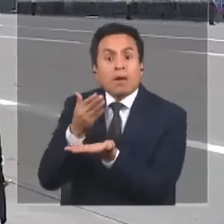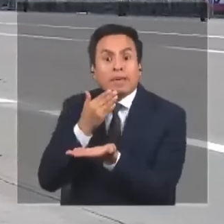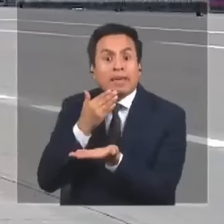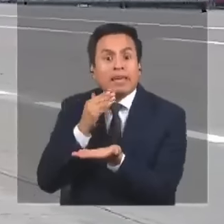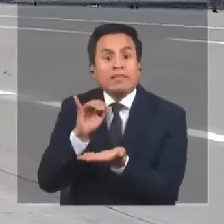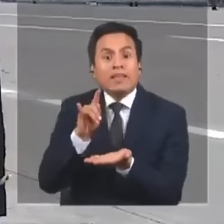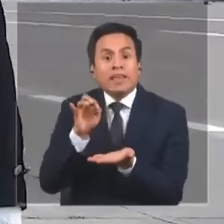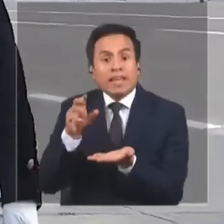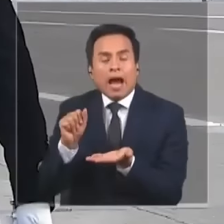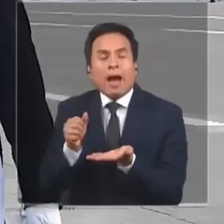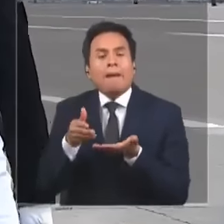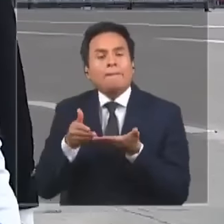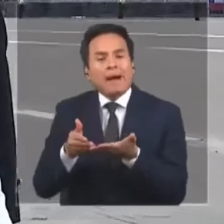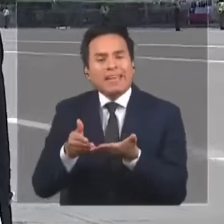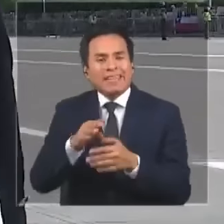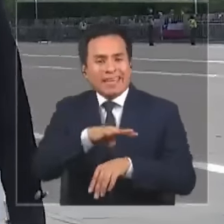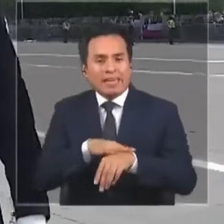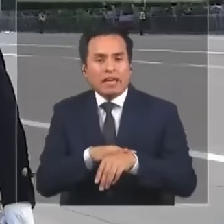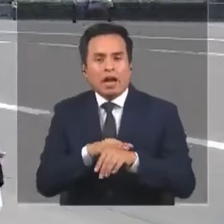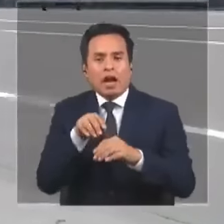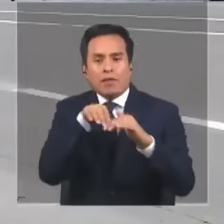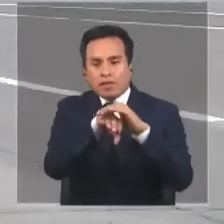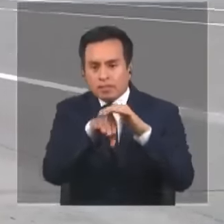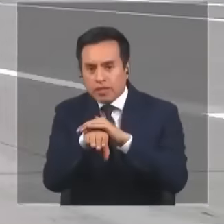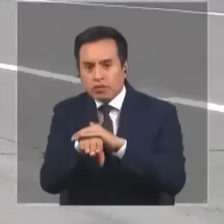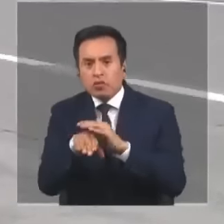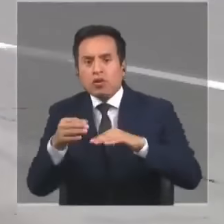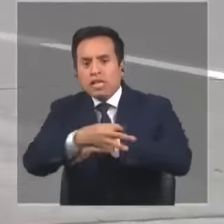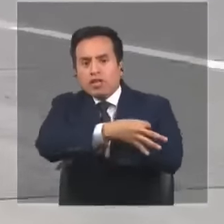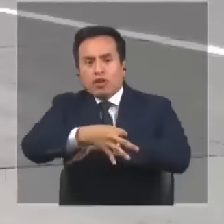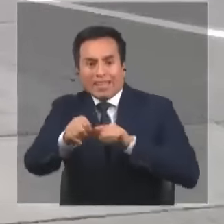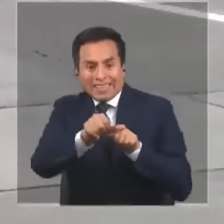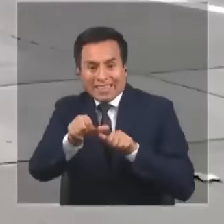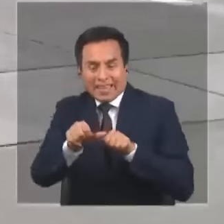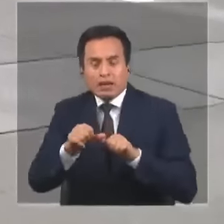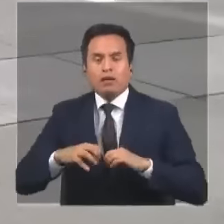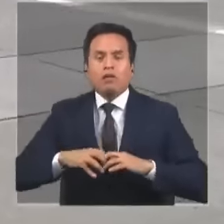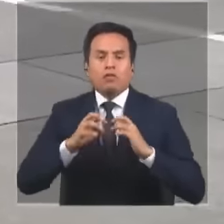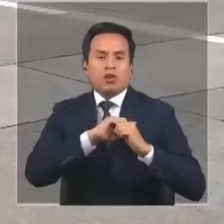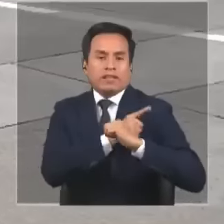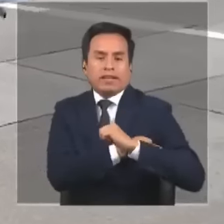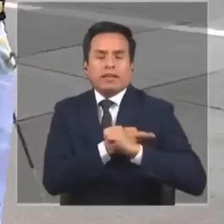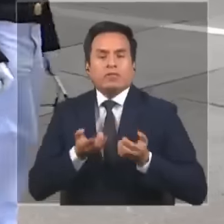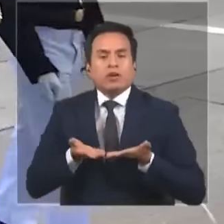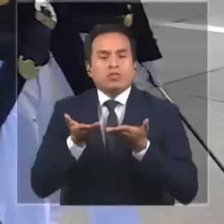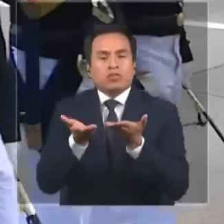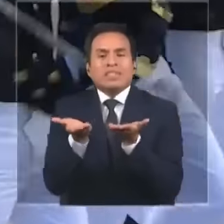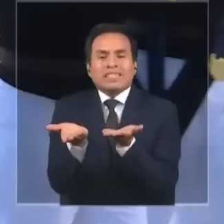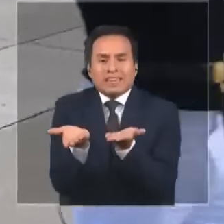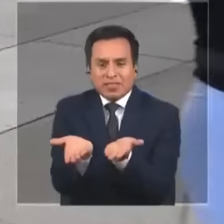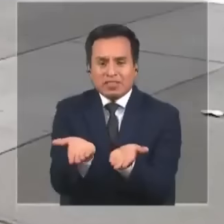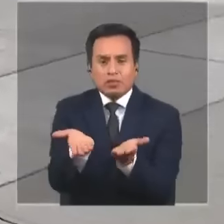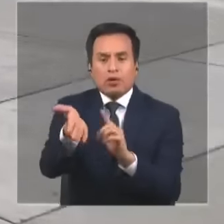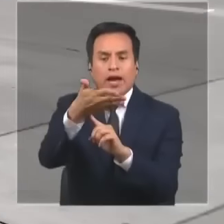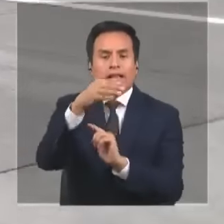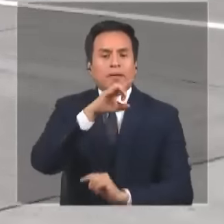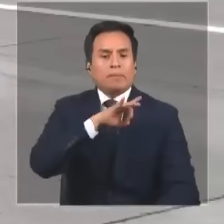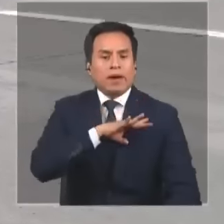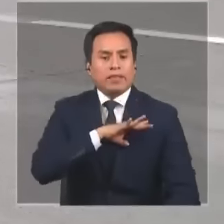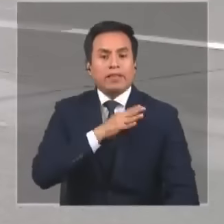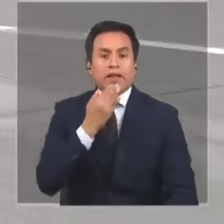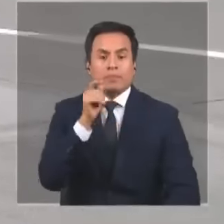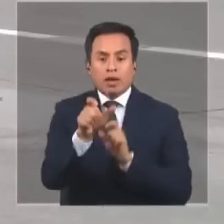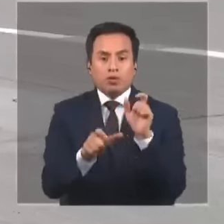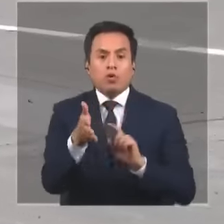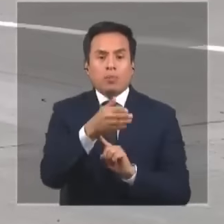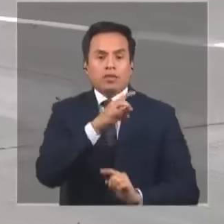la Infantería de Marina, Abastecimiento y de Litoral, que nos ayuda a fortalecer su vocación de servicio a la patria y a